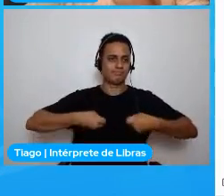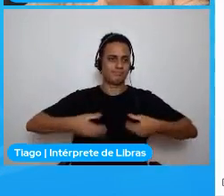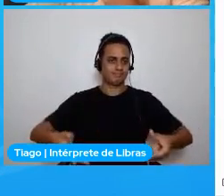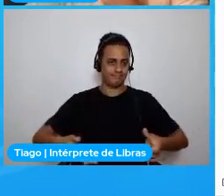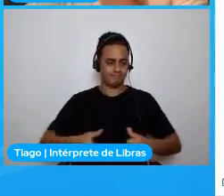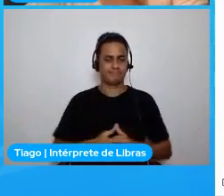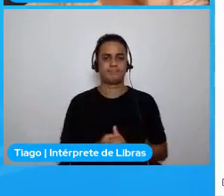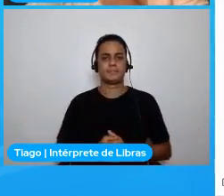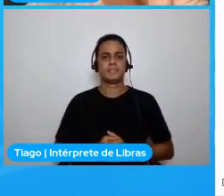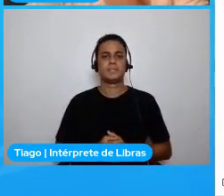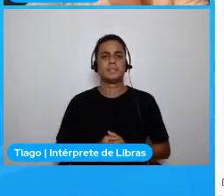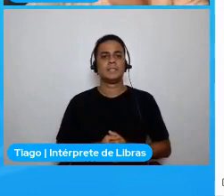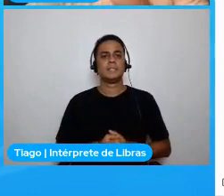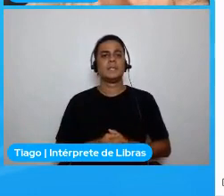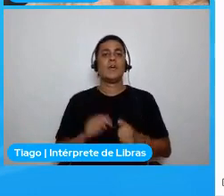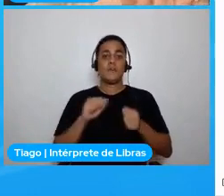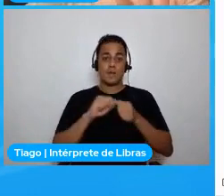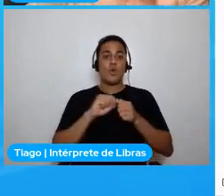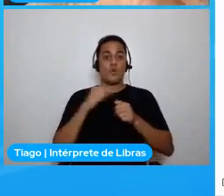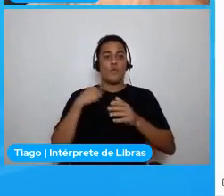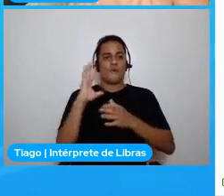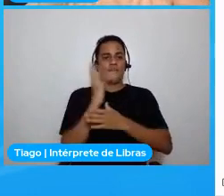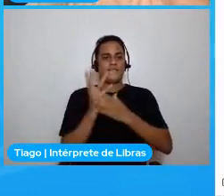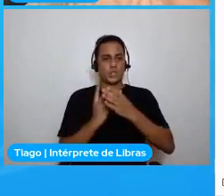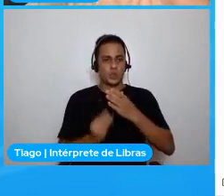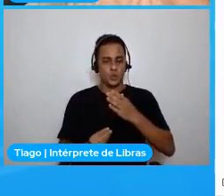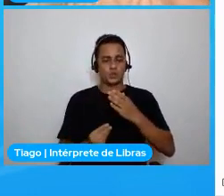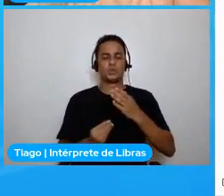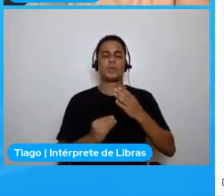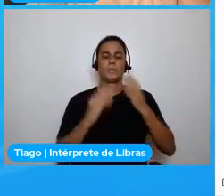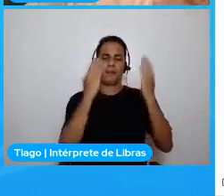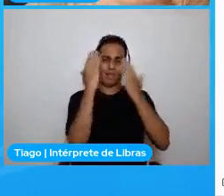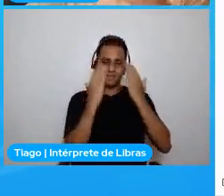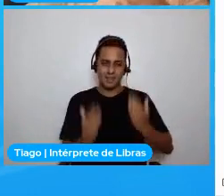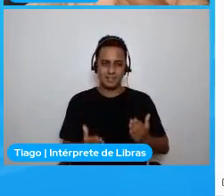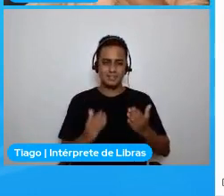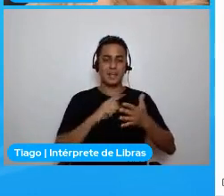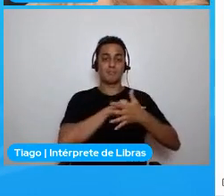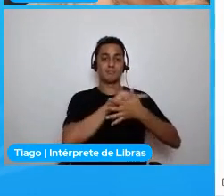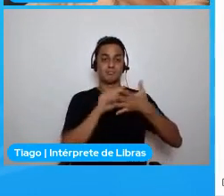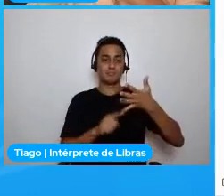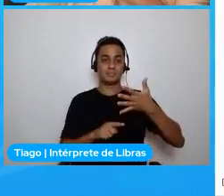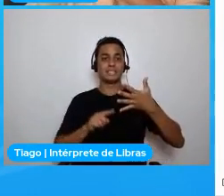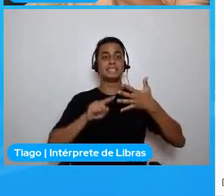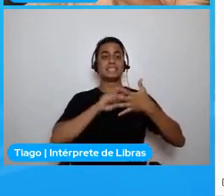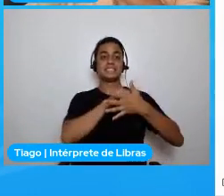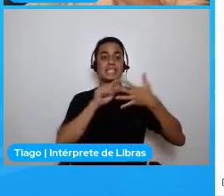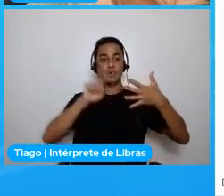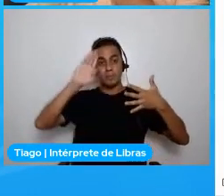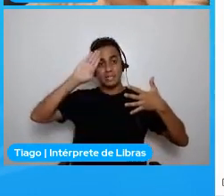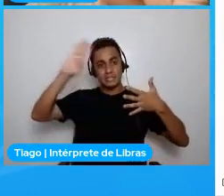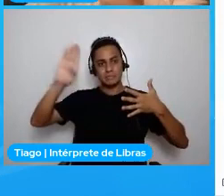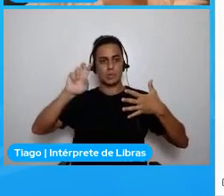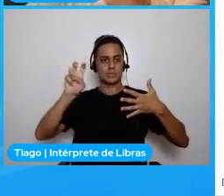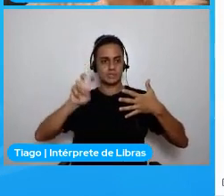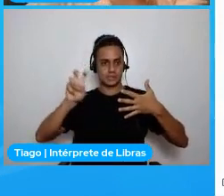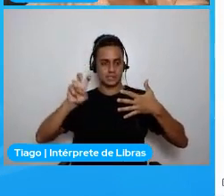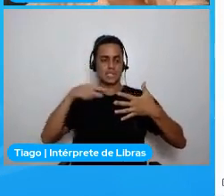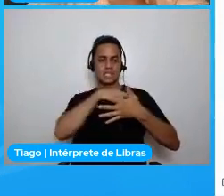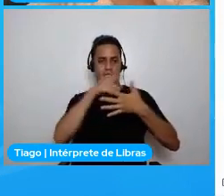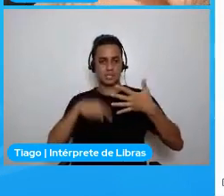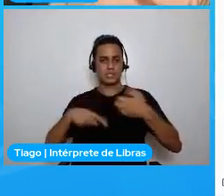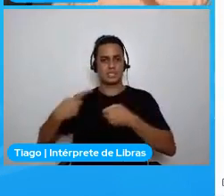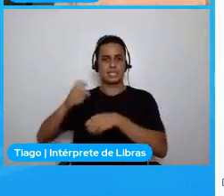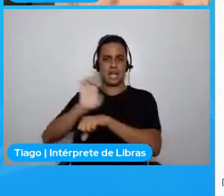Luego hago un filtro para analizar el top 5 de provincias. Vamos a ver qué pasa con el top 5 de provincias y hacemos ya un